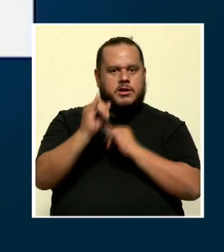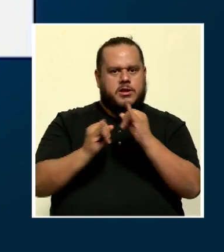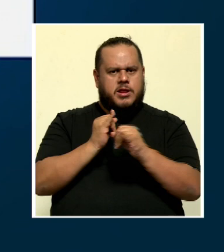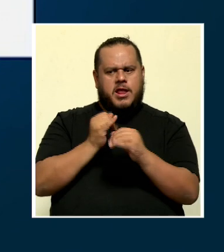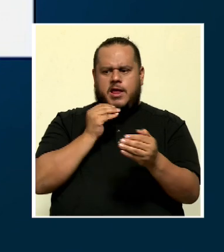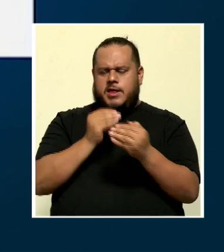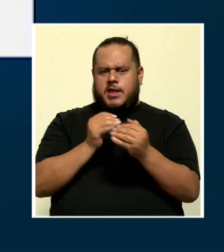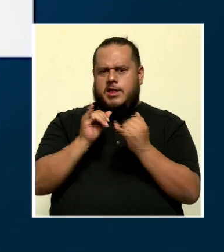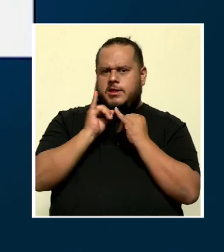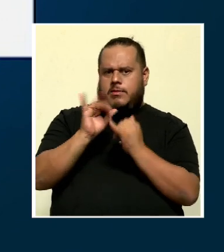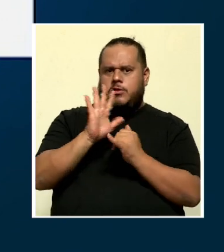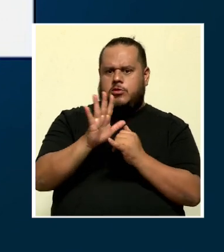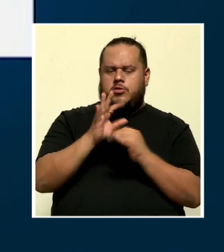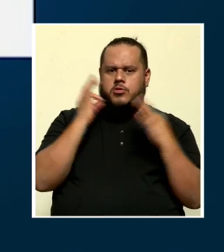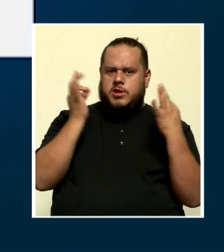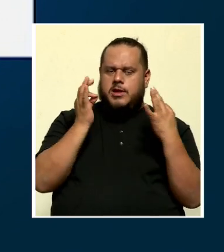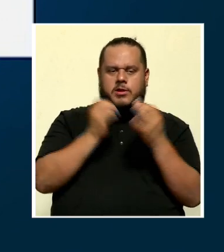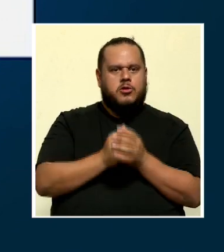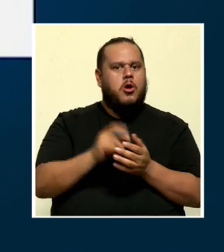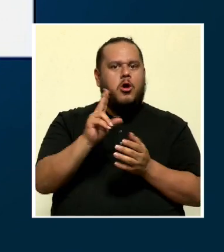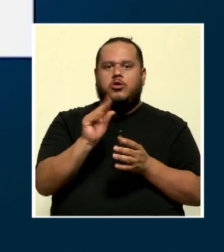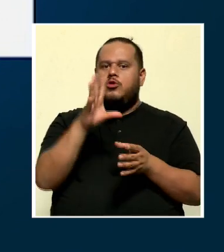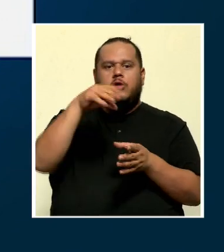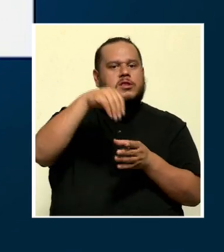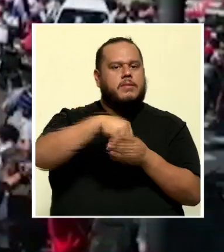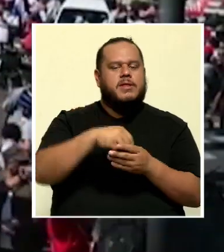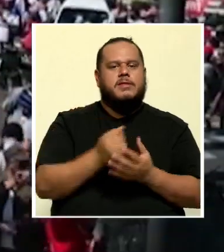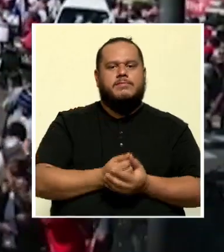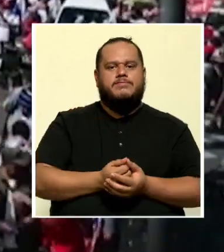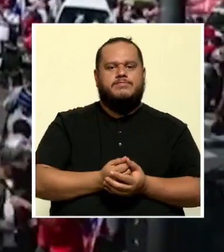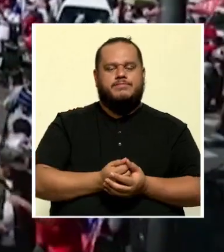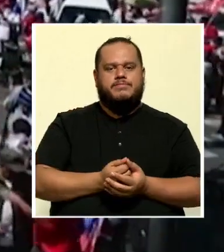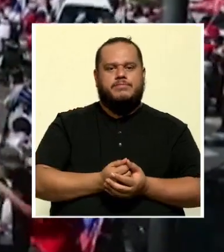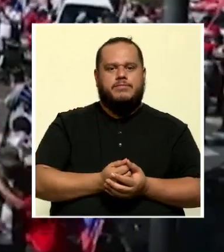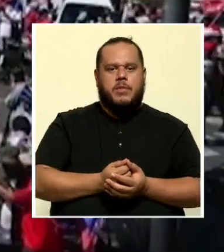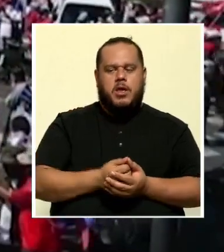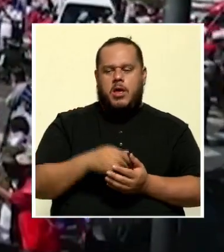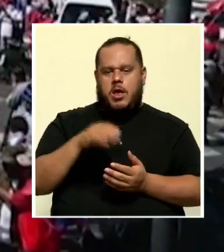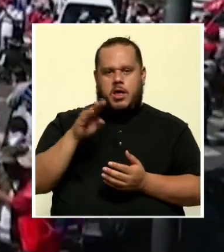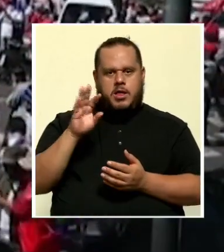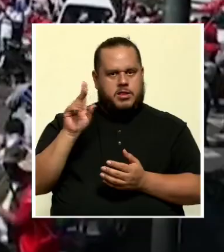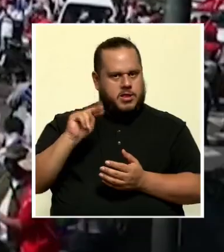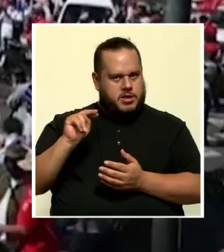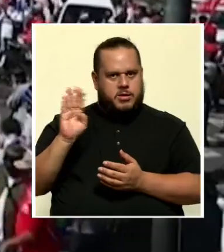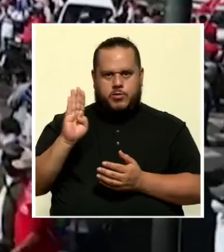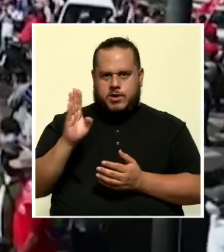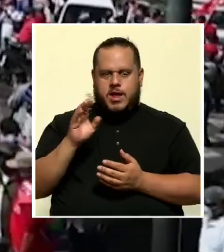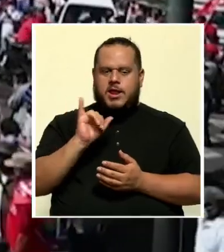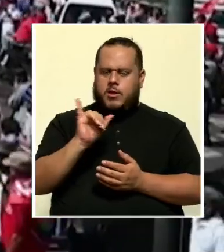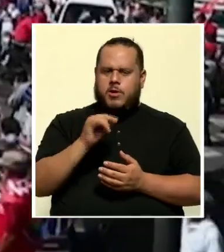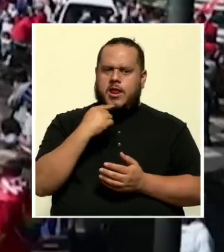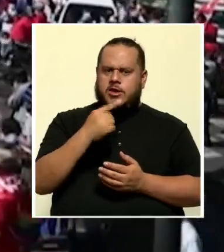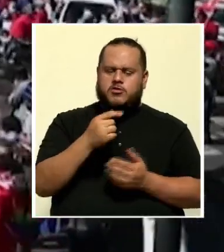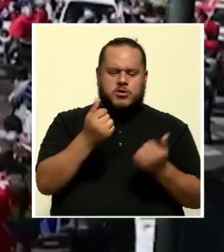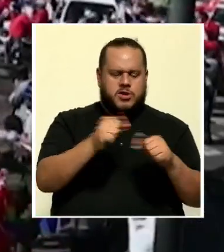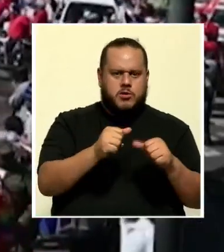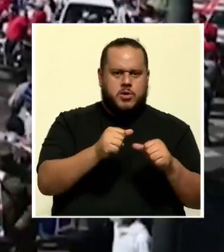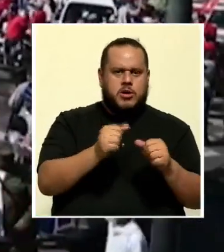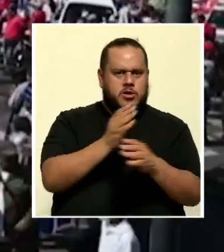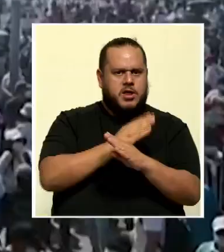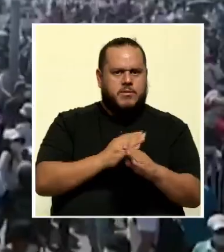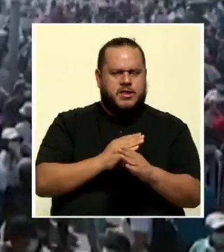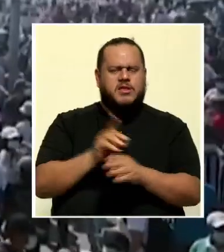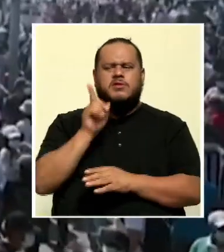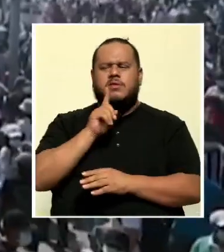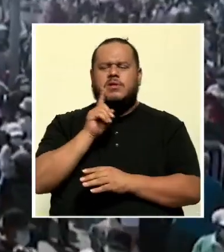casi demandan su celebración, no se metan, les espetó. Bukele también ha calificado los acuerdos de paz de farsa y de